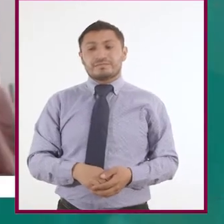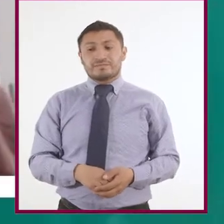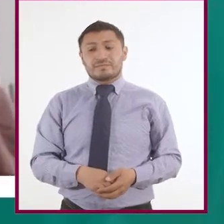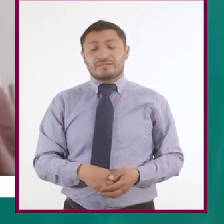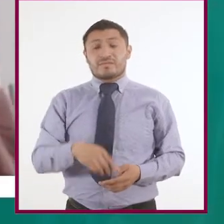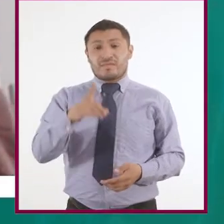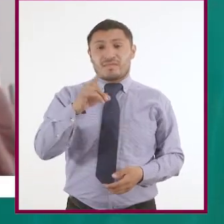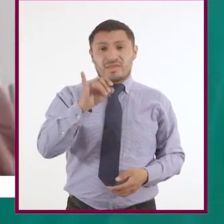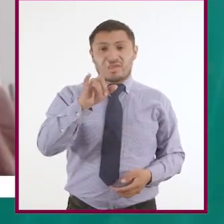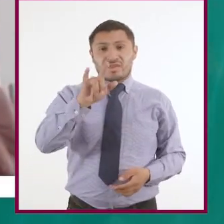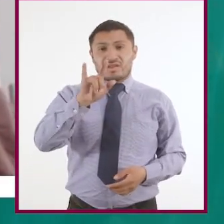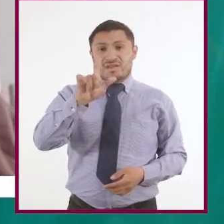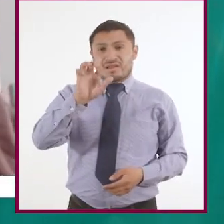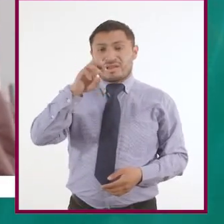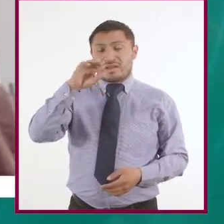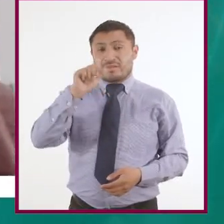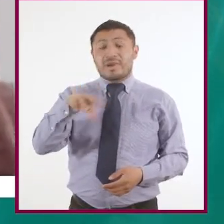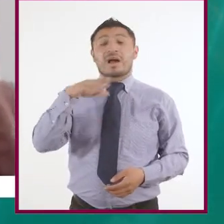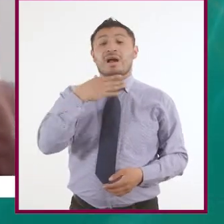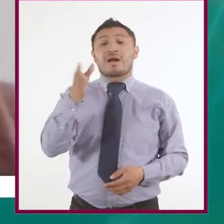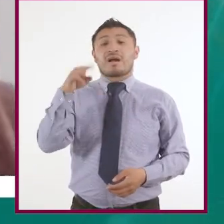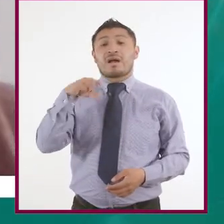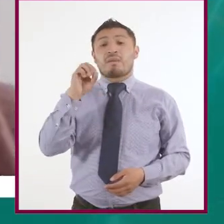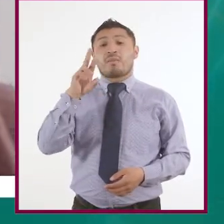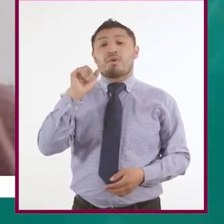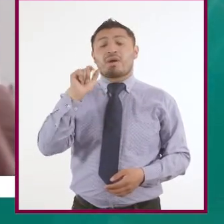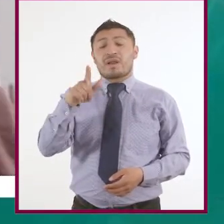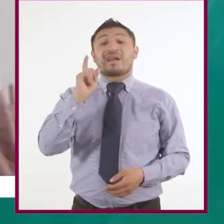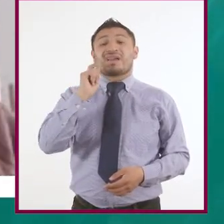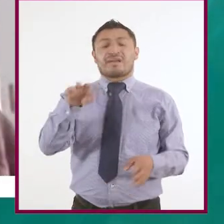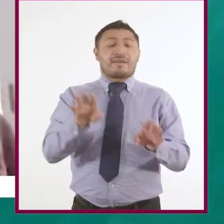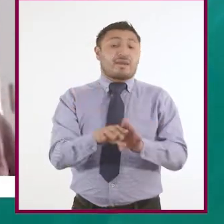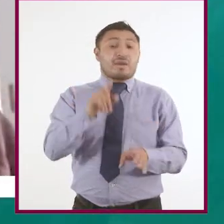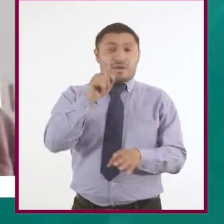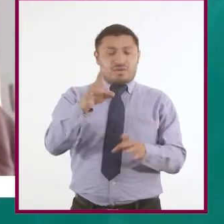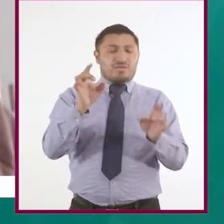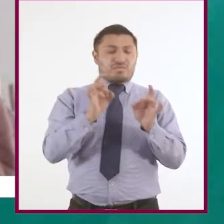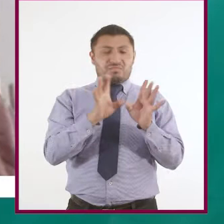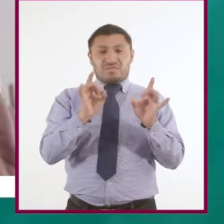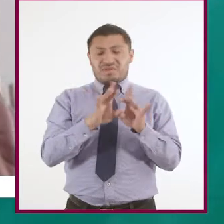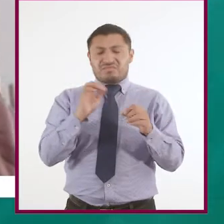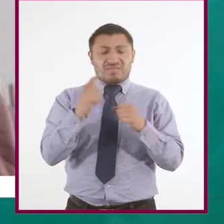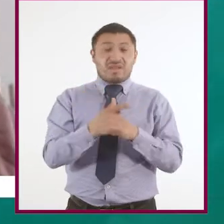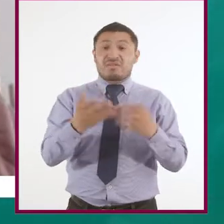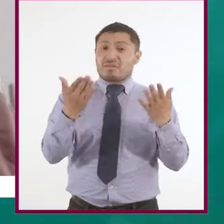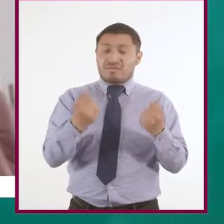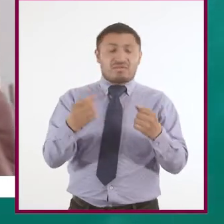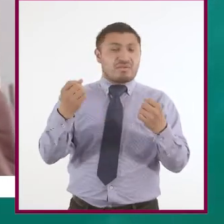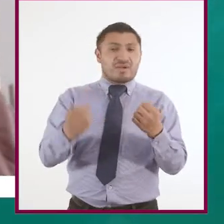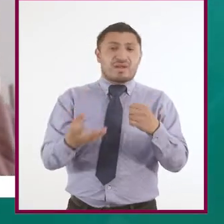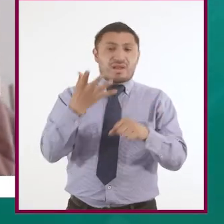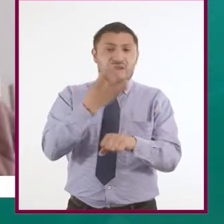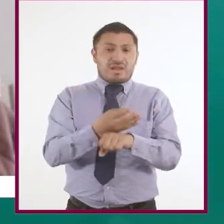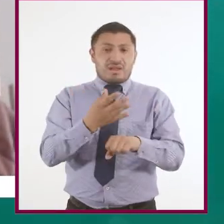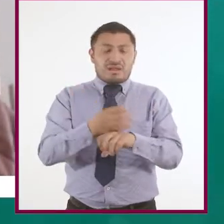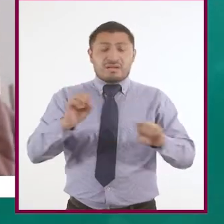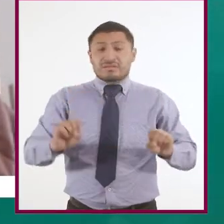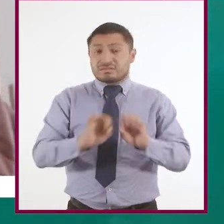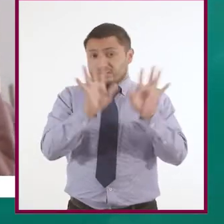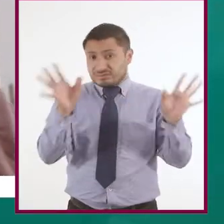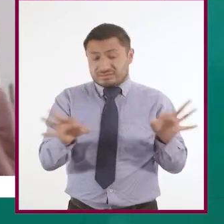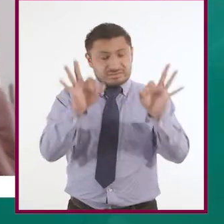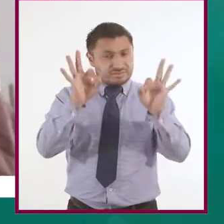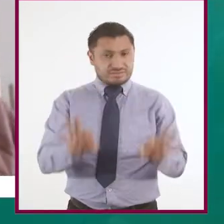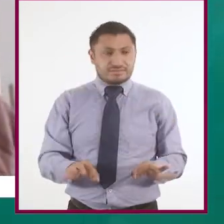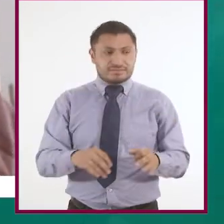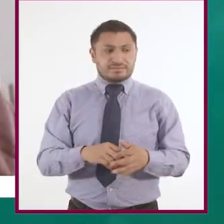Un dilema moral es cuando nos enfrentamos a una situación que no tiene una solución clara, una solución